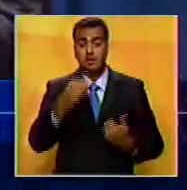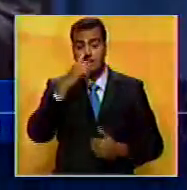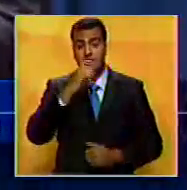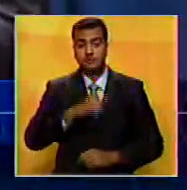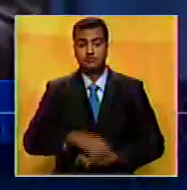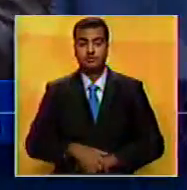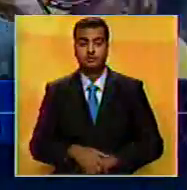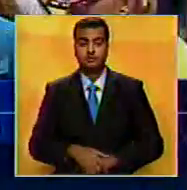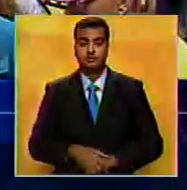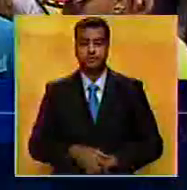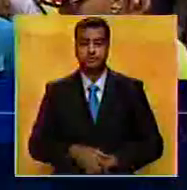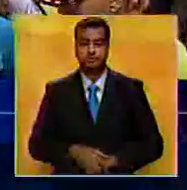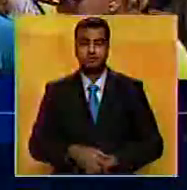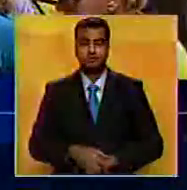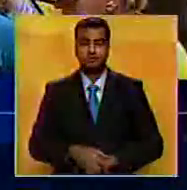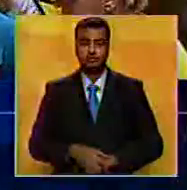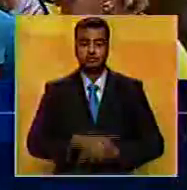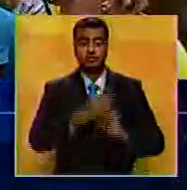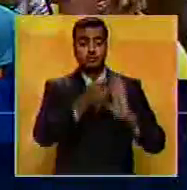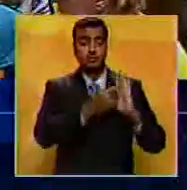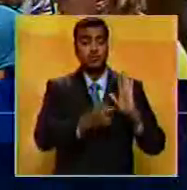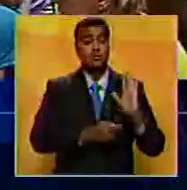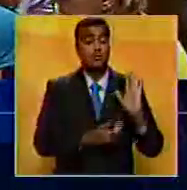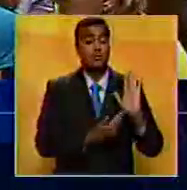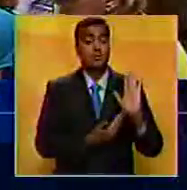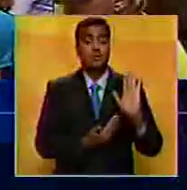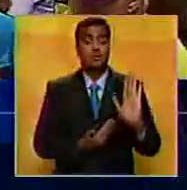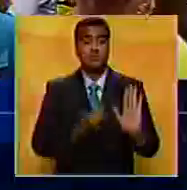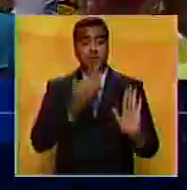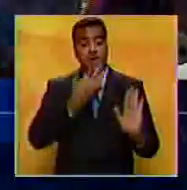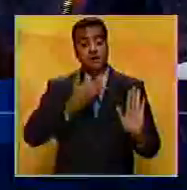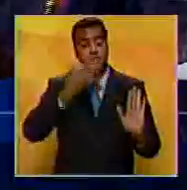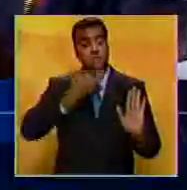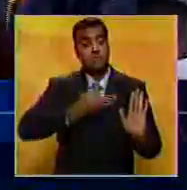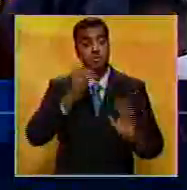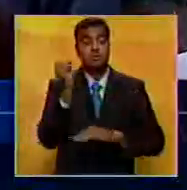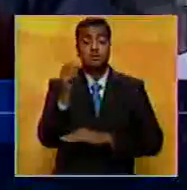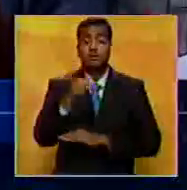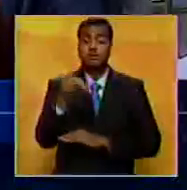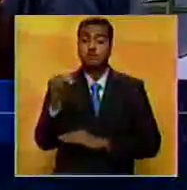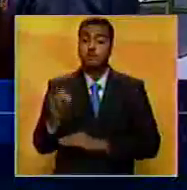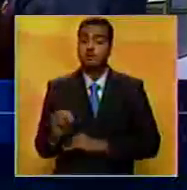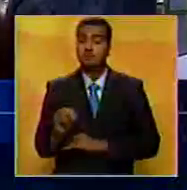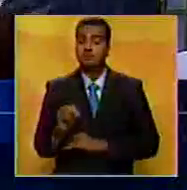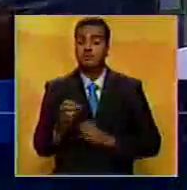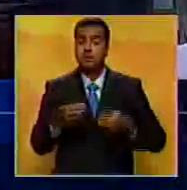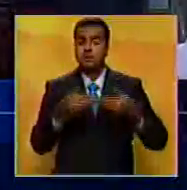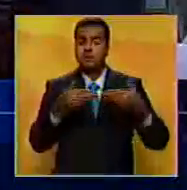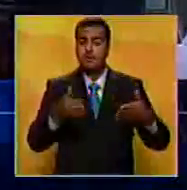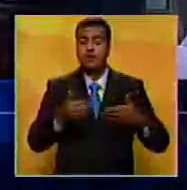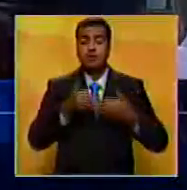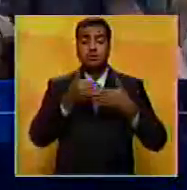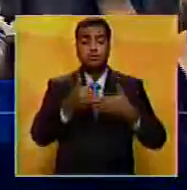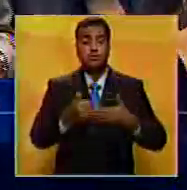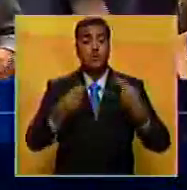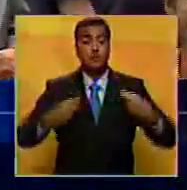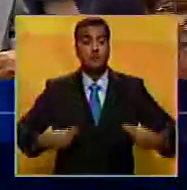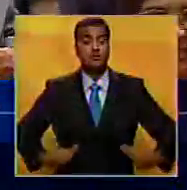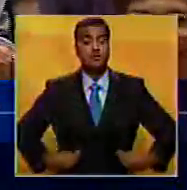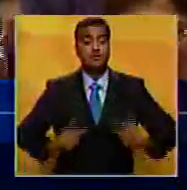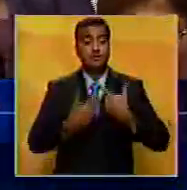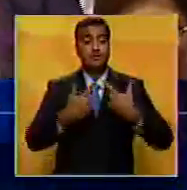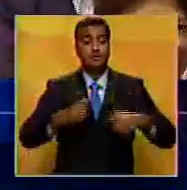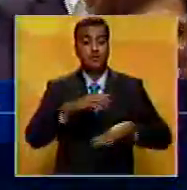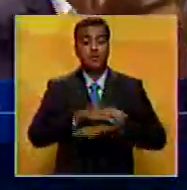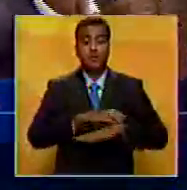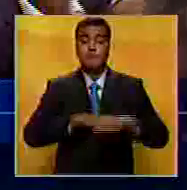diciembre de este año. El documento plantea además el reconocimiento a la Asamblea Nacional, la apertura de un canal humanitario y la